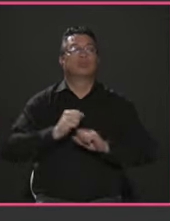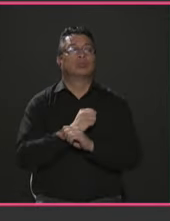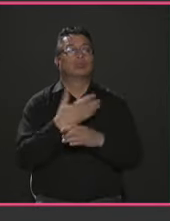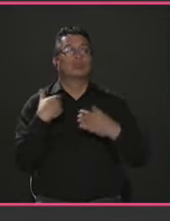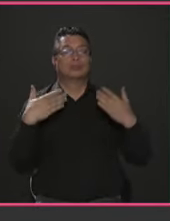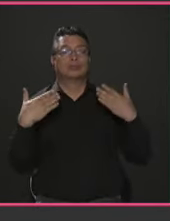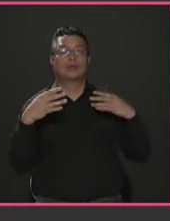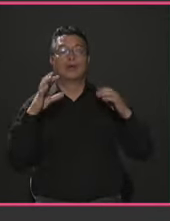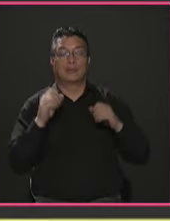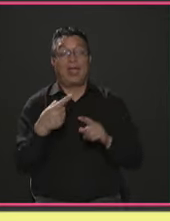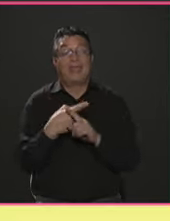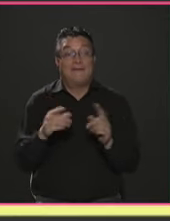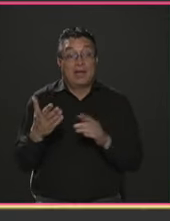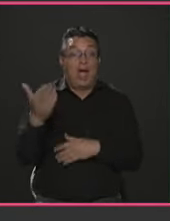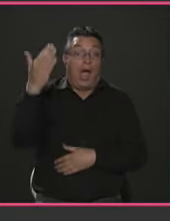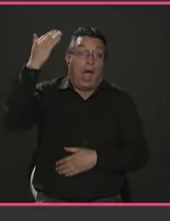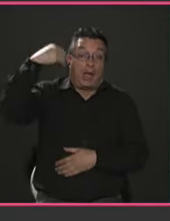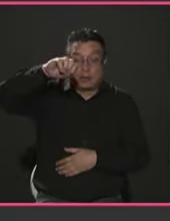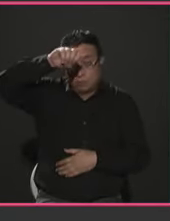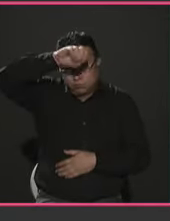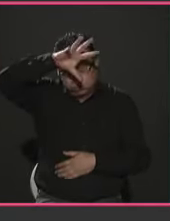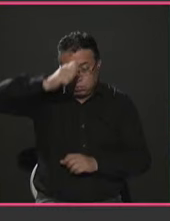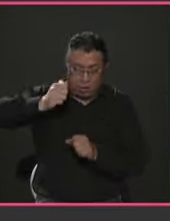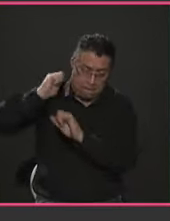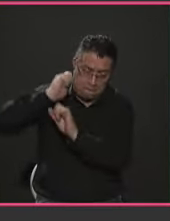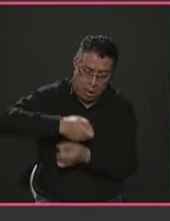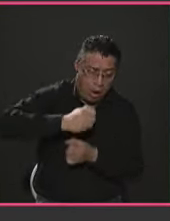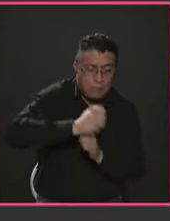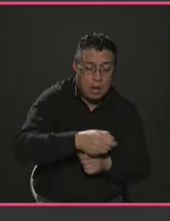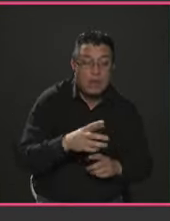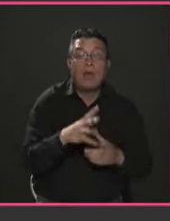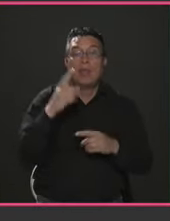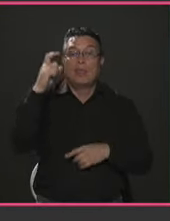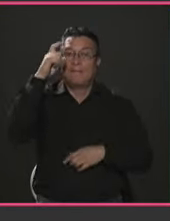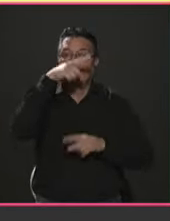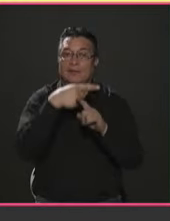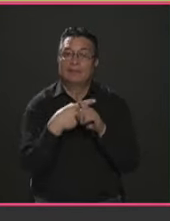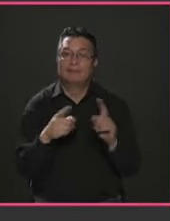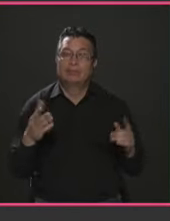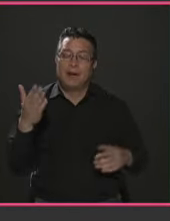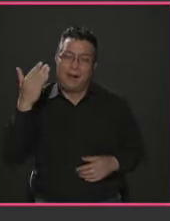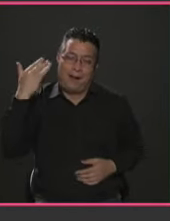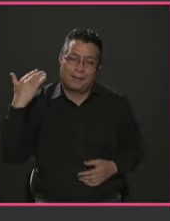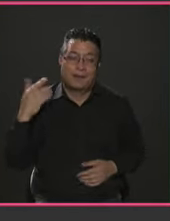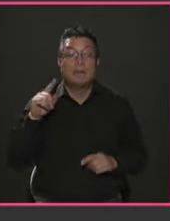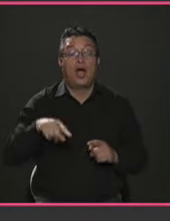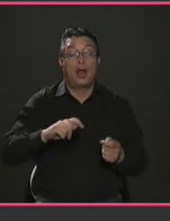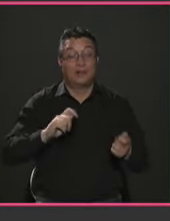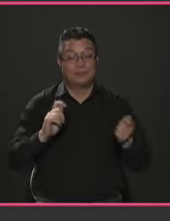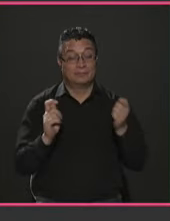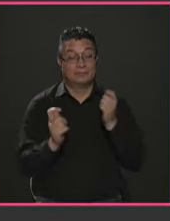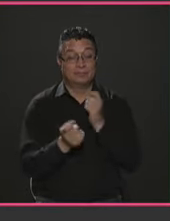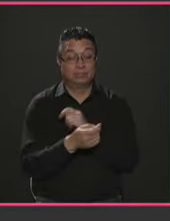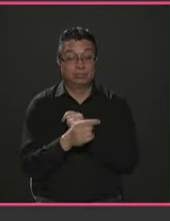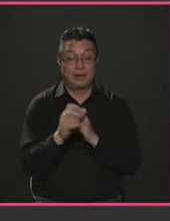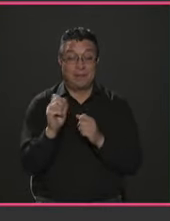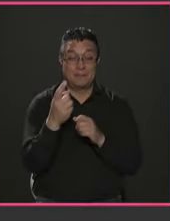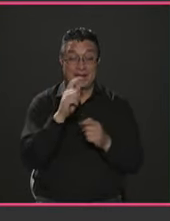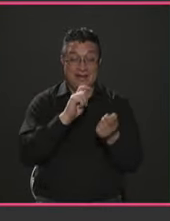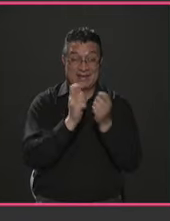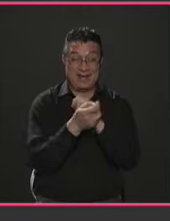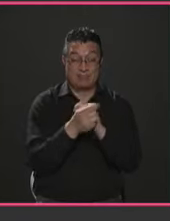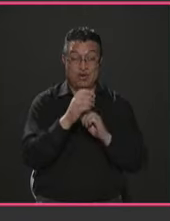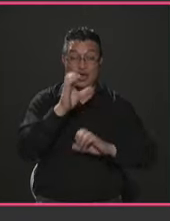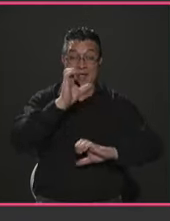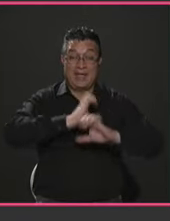diferentes de las minas de Carbón de los 1800 pero si nos acercamos a la primera Revolución Industrial